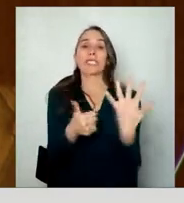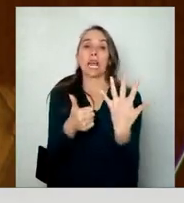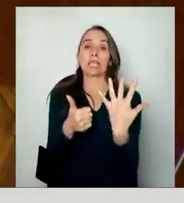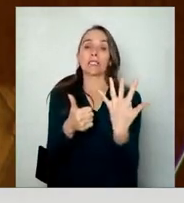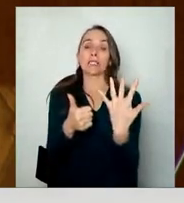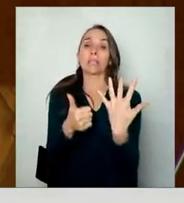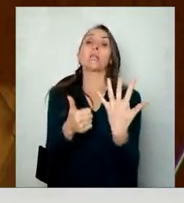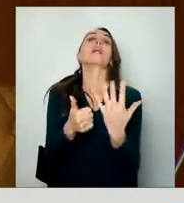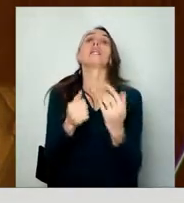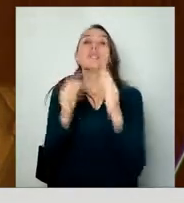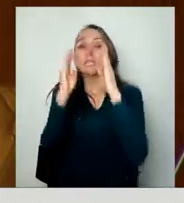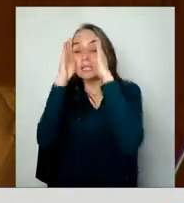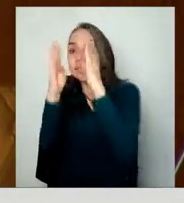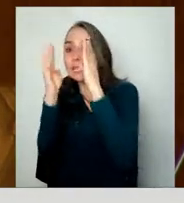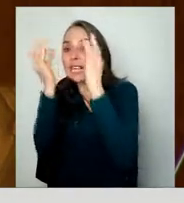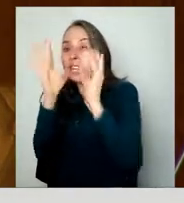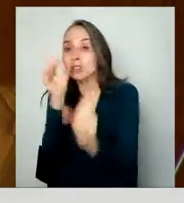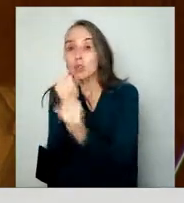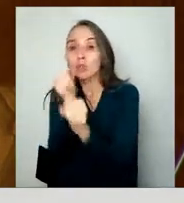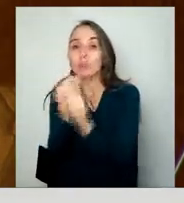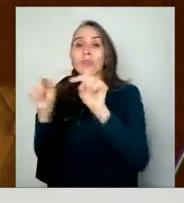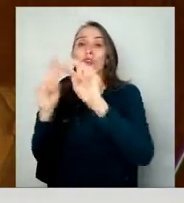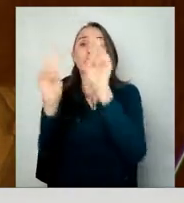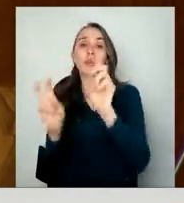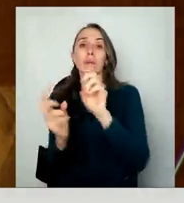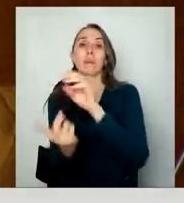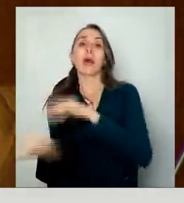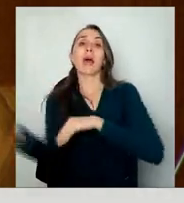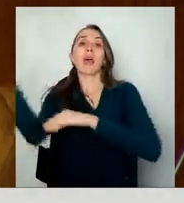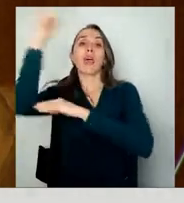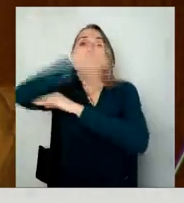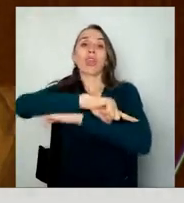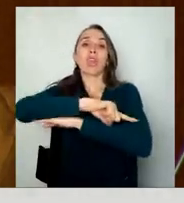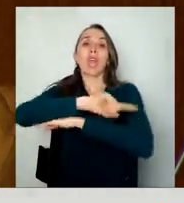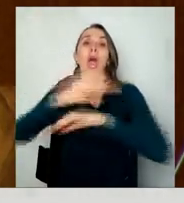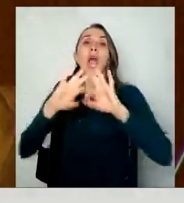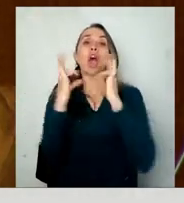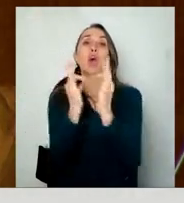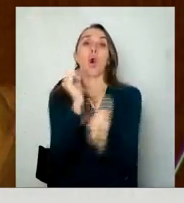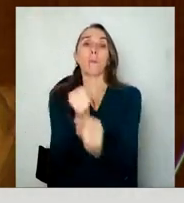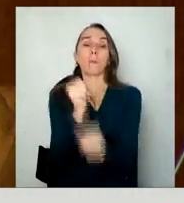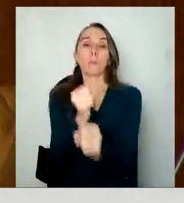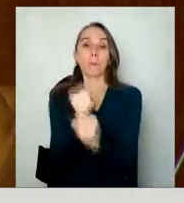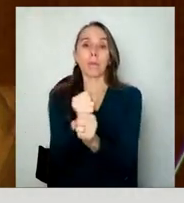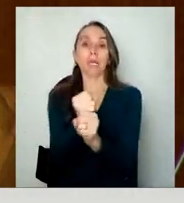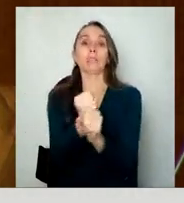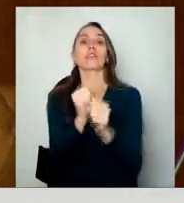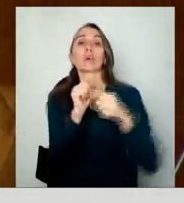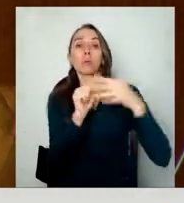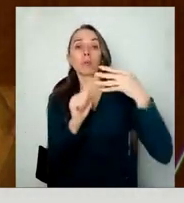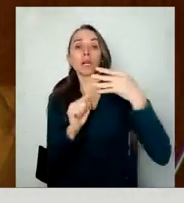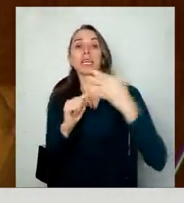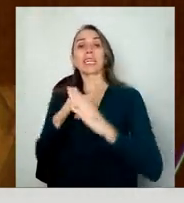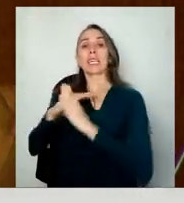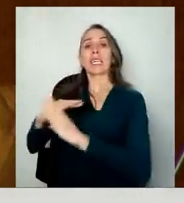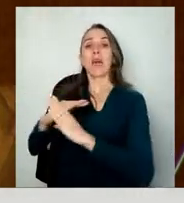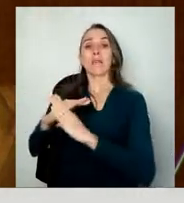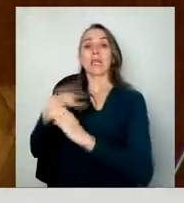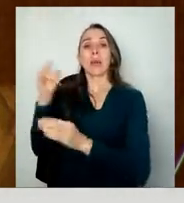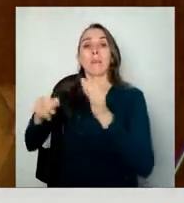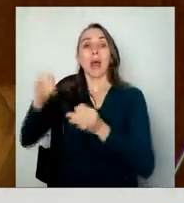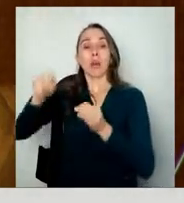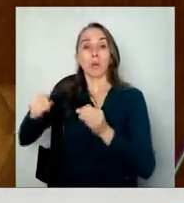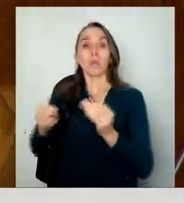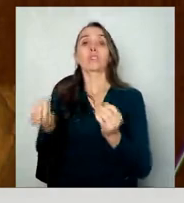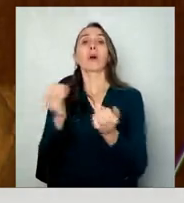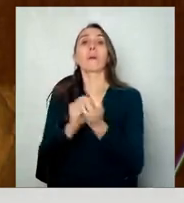dedicación exclusiva en jornada completa se regulan también sus inhabilidades se extiende su competencia